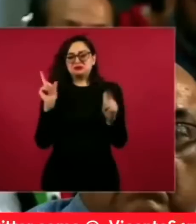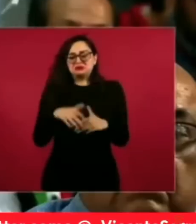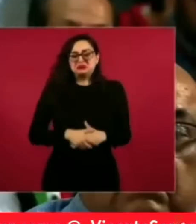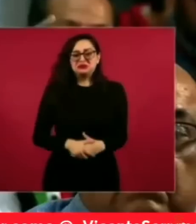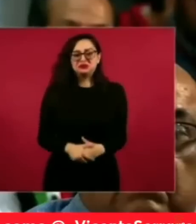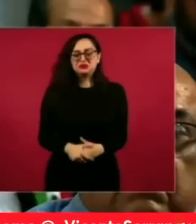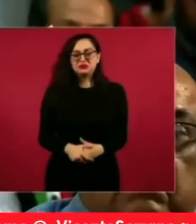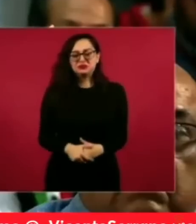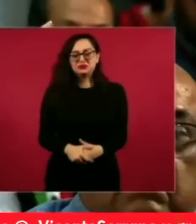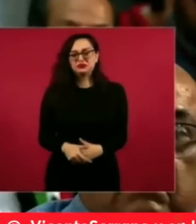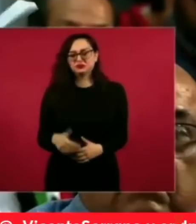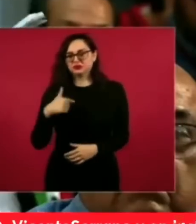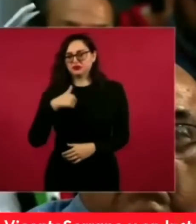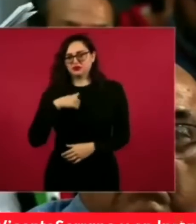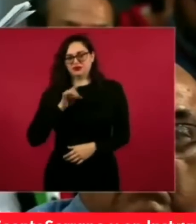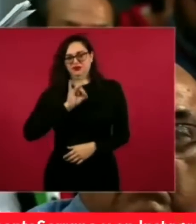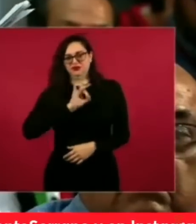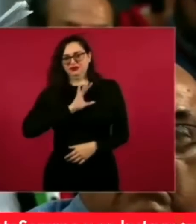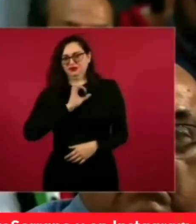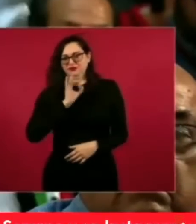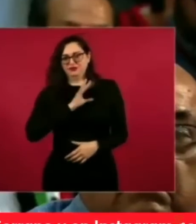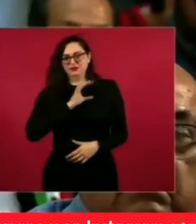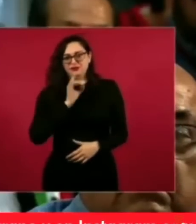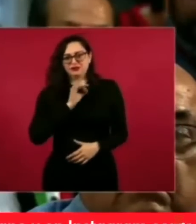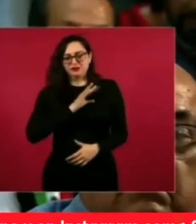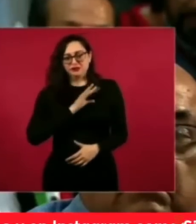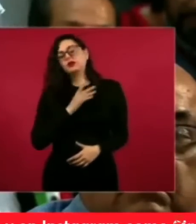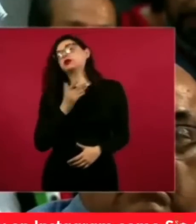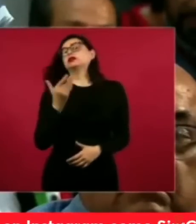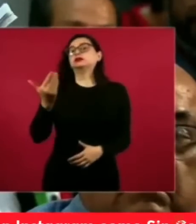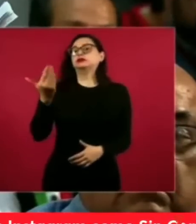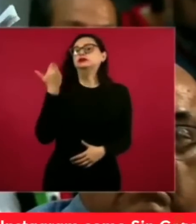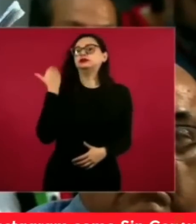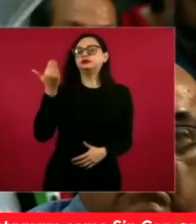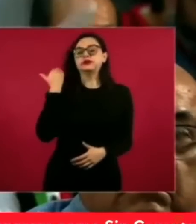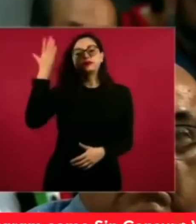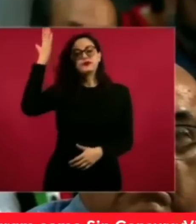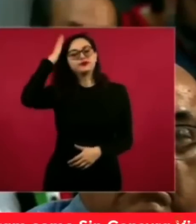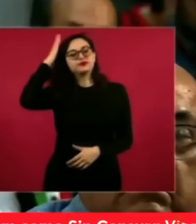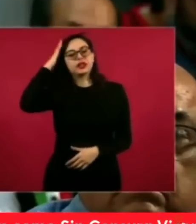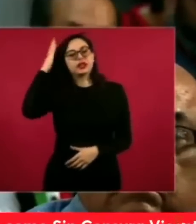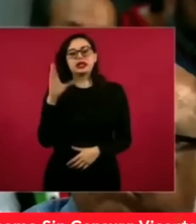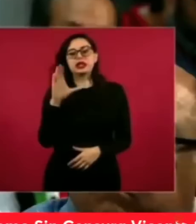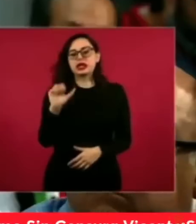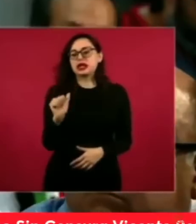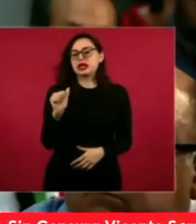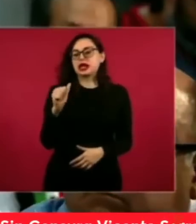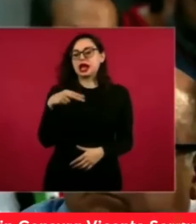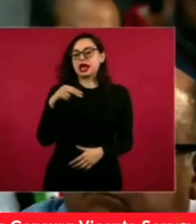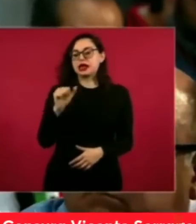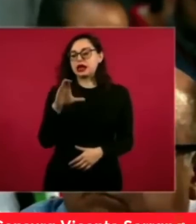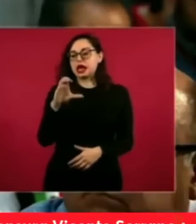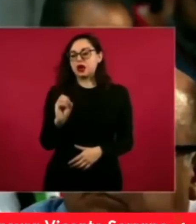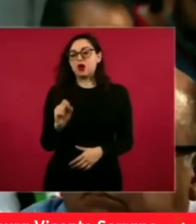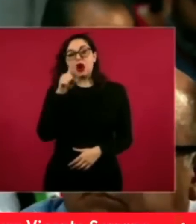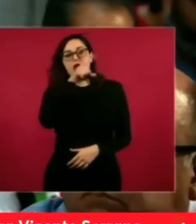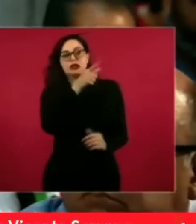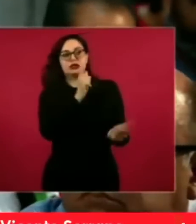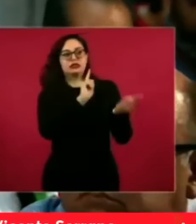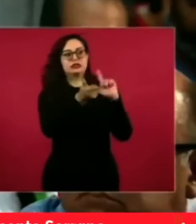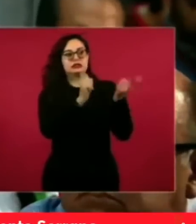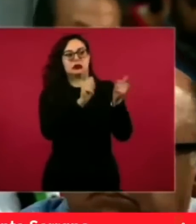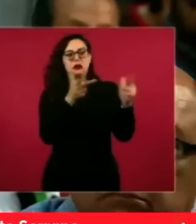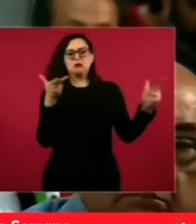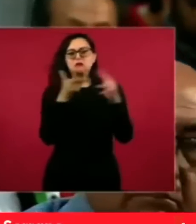un comerciante, al líder de Canaco, que era su amigo y protegido, ahí en Brownsville, Texas, a 2 kilómetros, y él